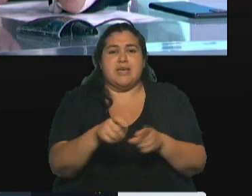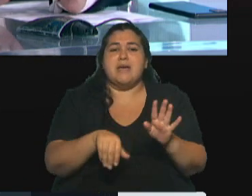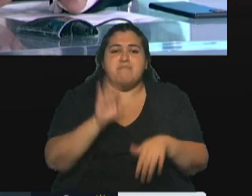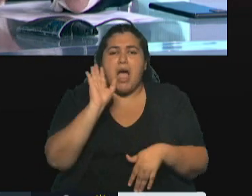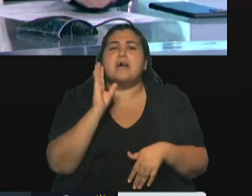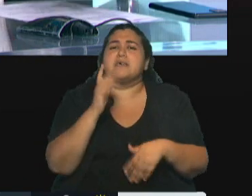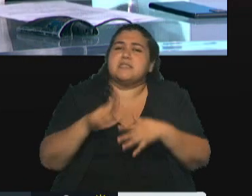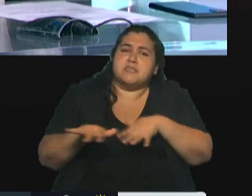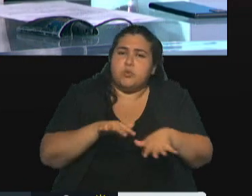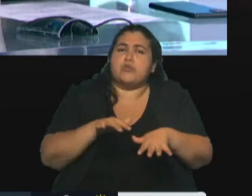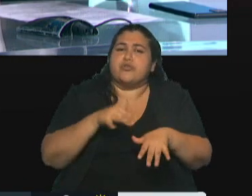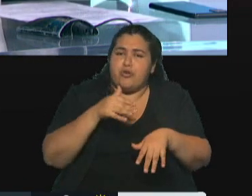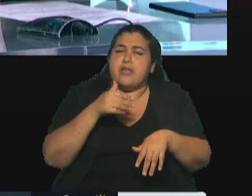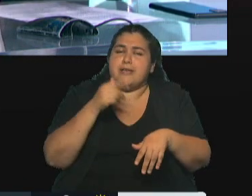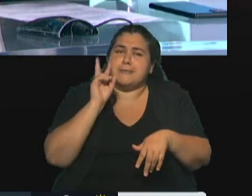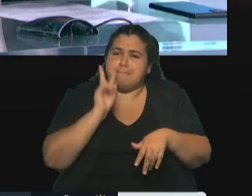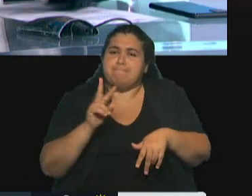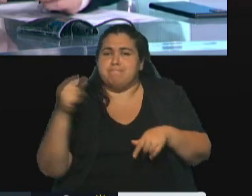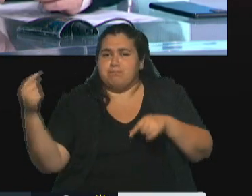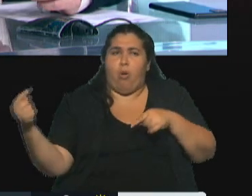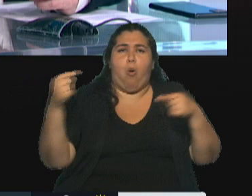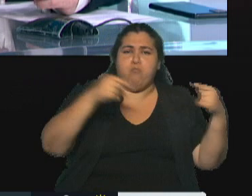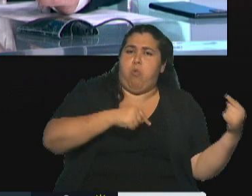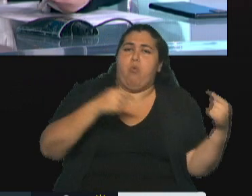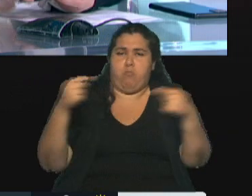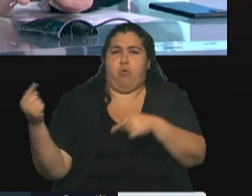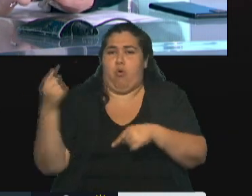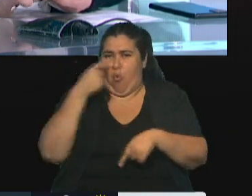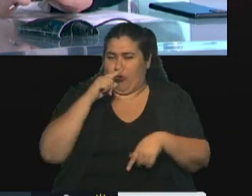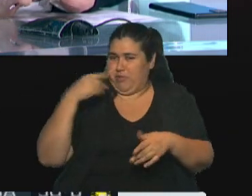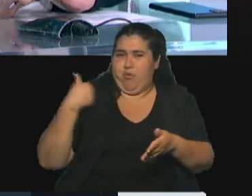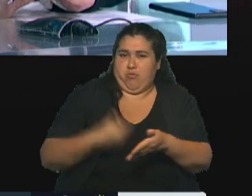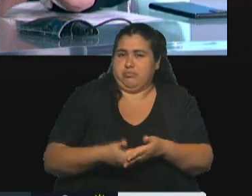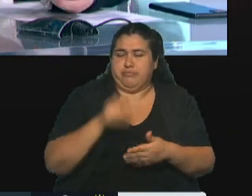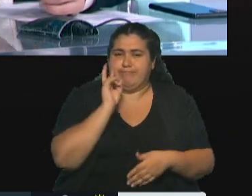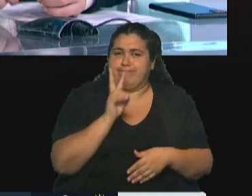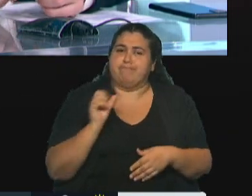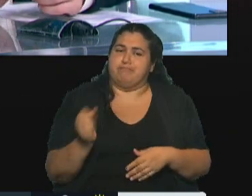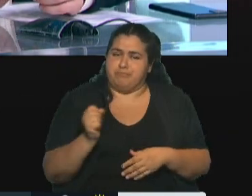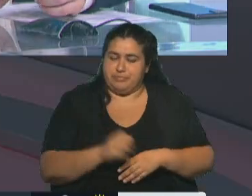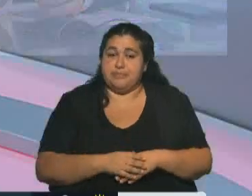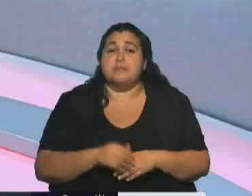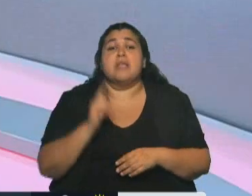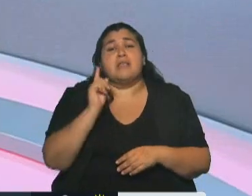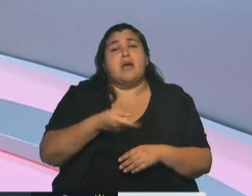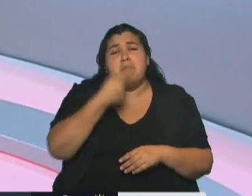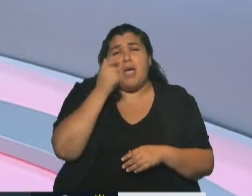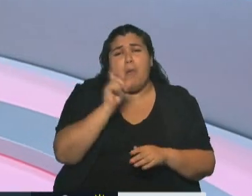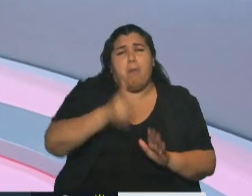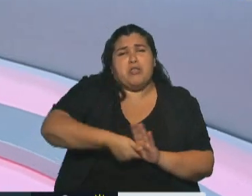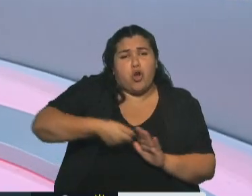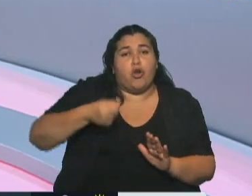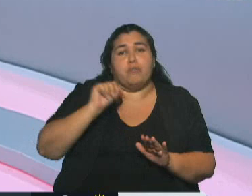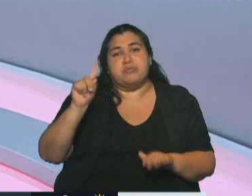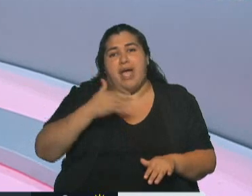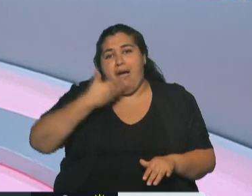esta sucesión de ofensivas y respuestas durante los últimos días. Buena parte del petróleo del mundo, o al menos el petróleo